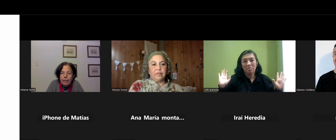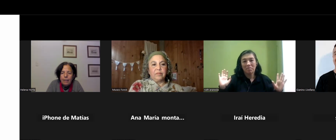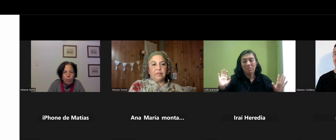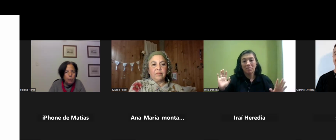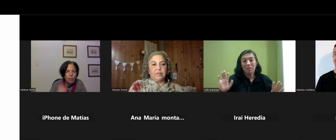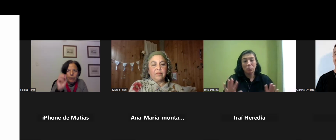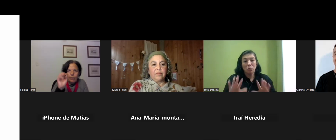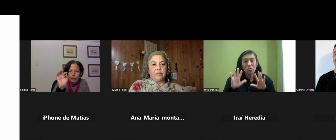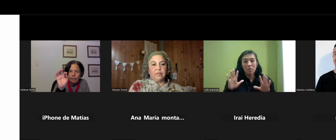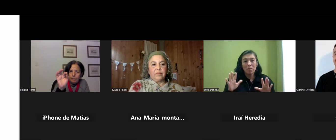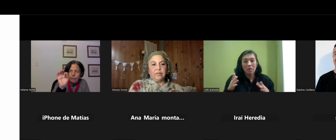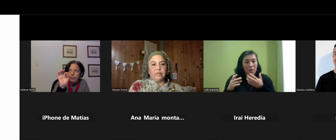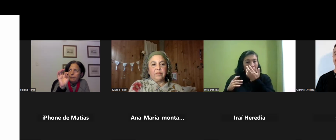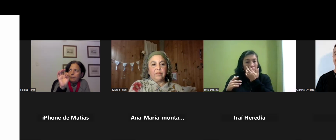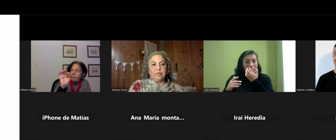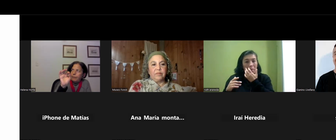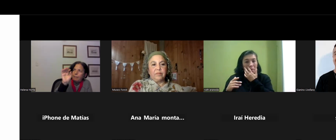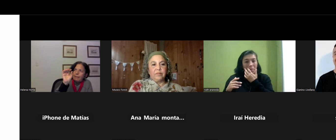es como